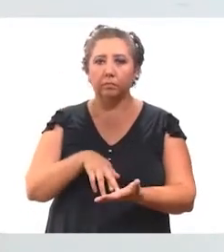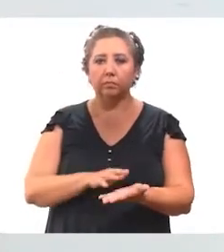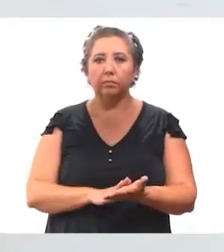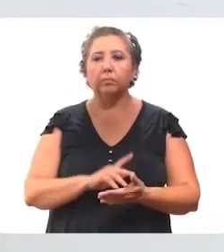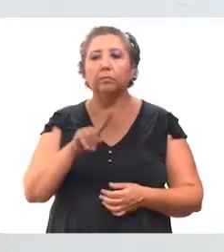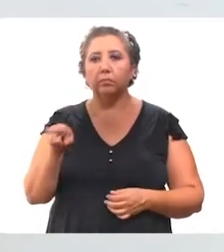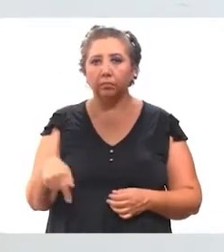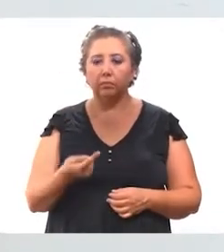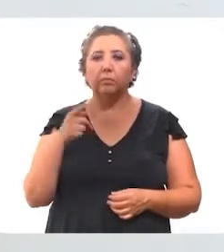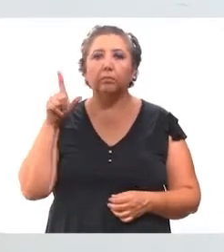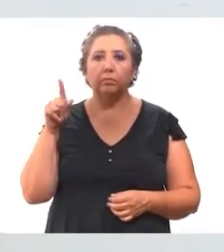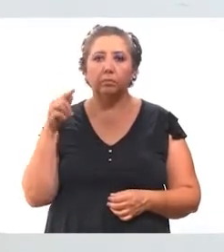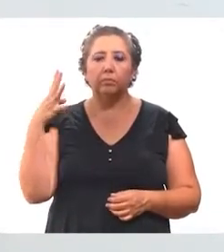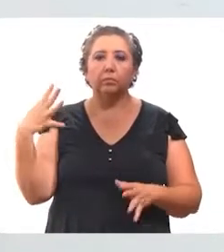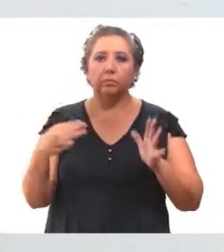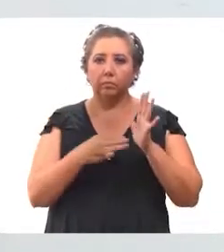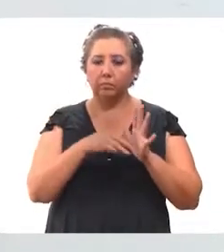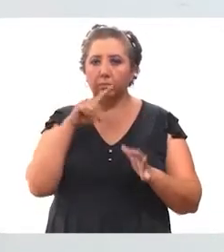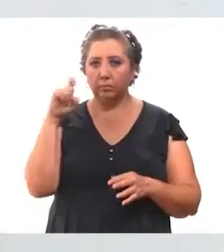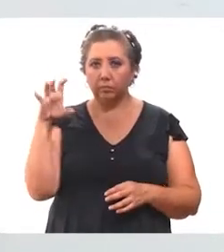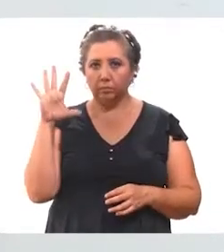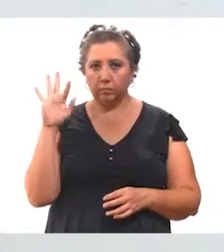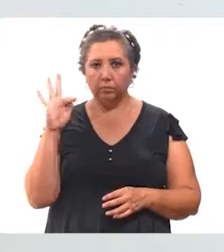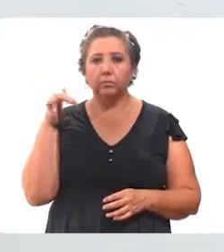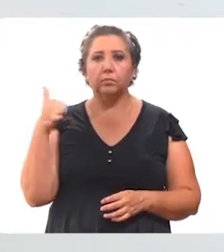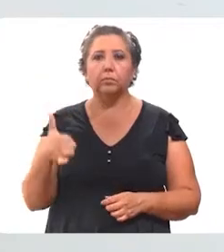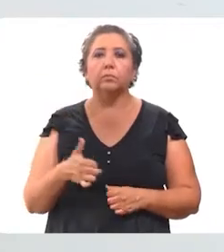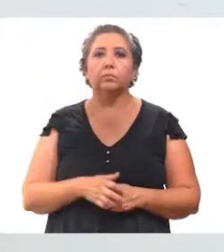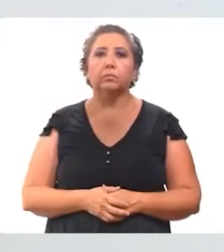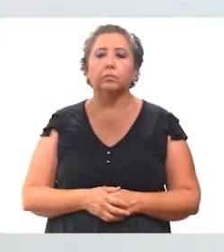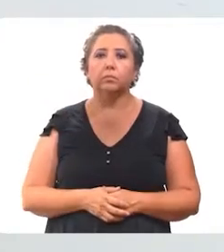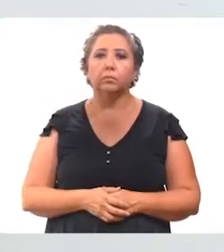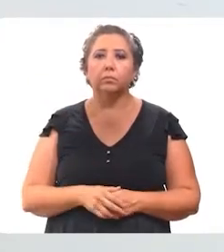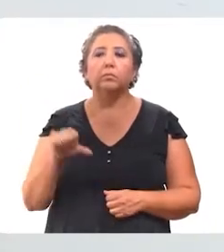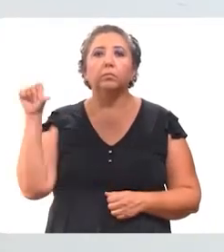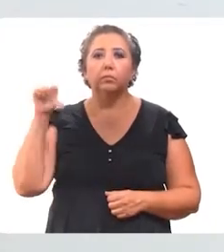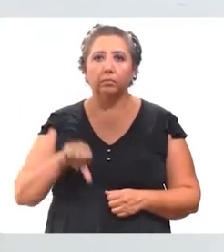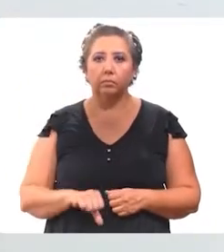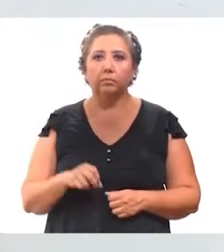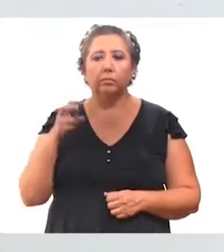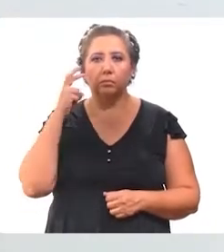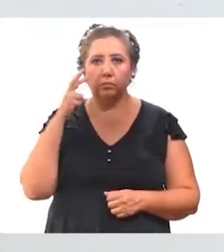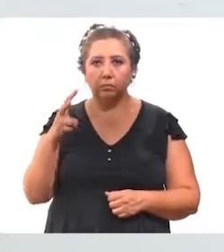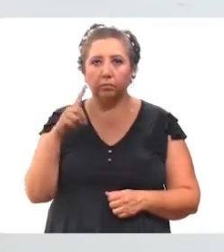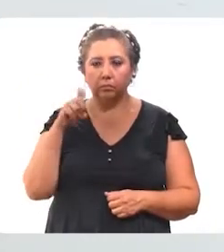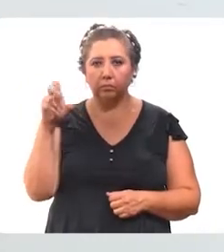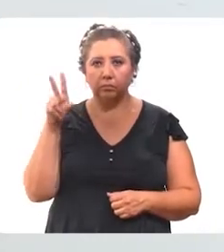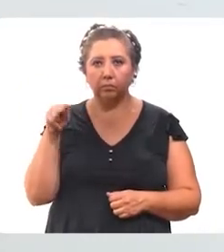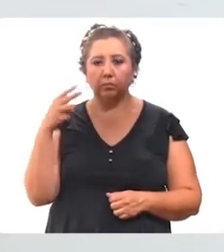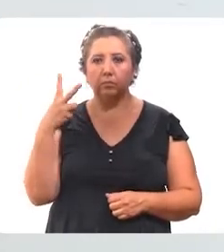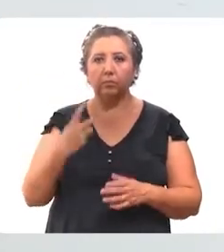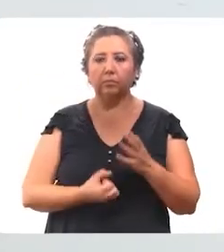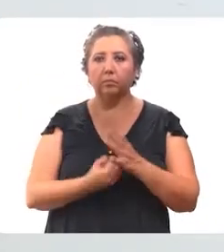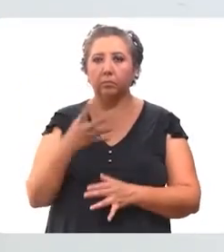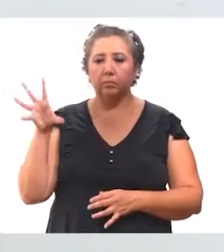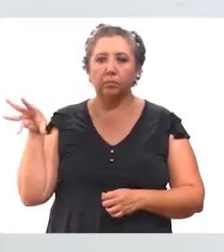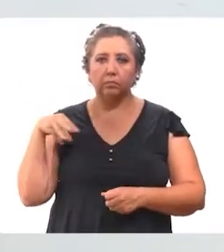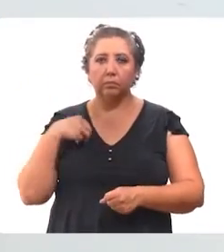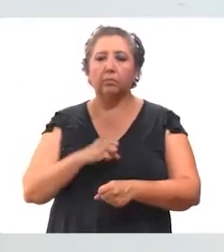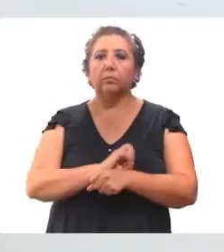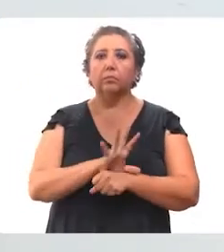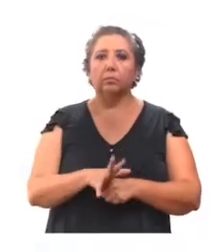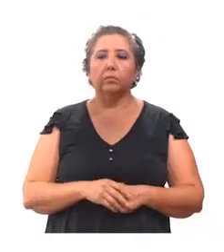contagios registrados, que son 74.146. Hoy se detectaron 182 nuevos contagios